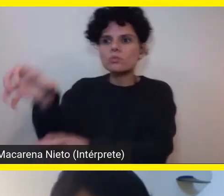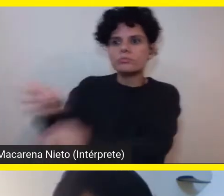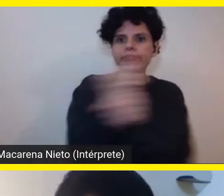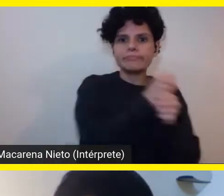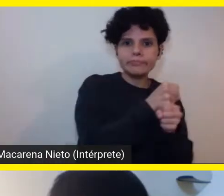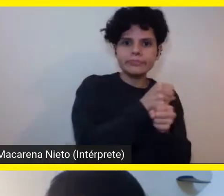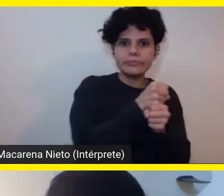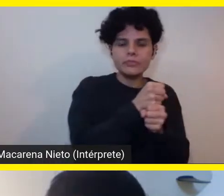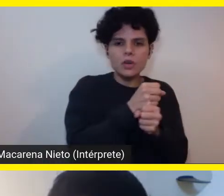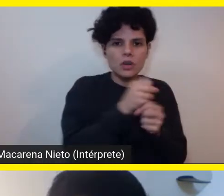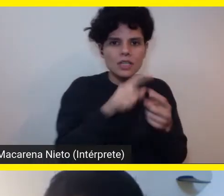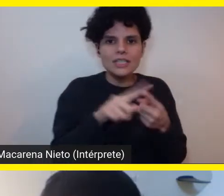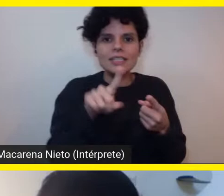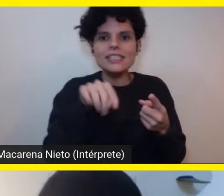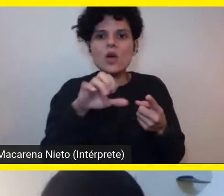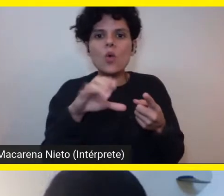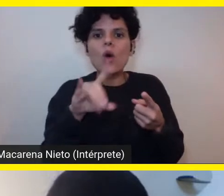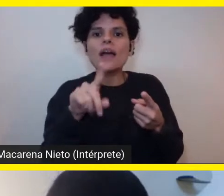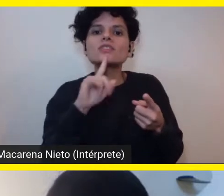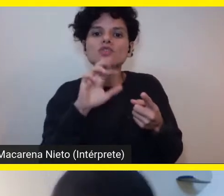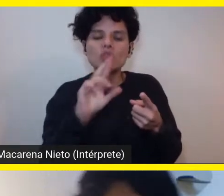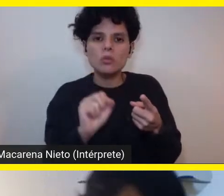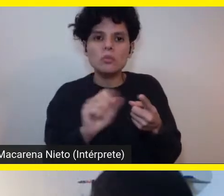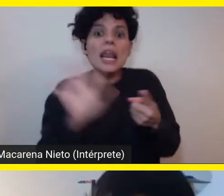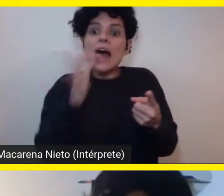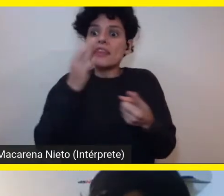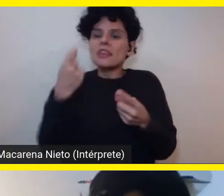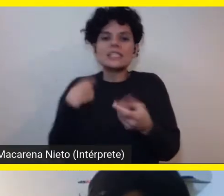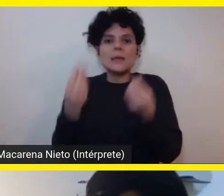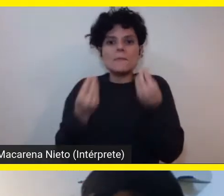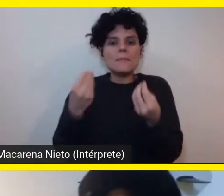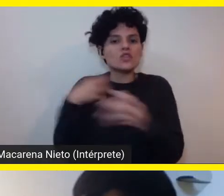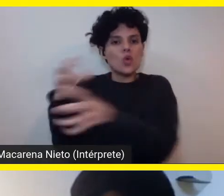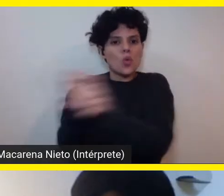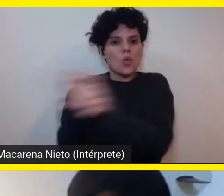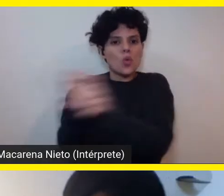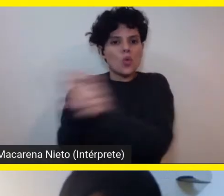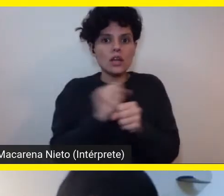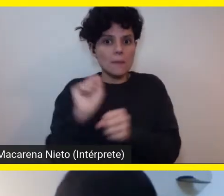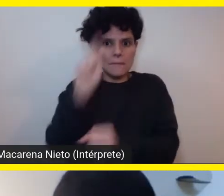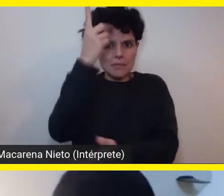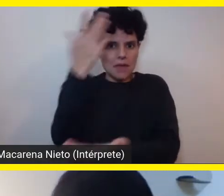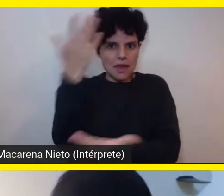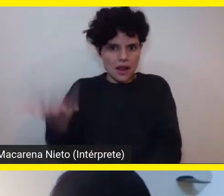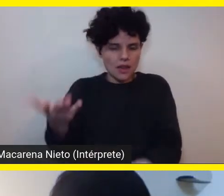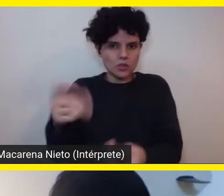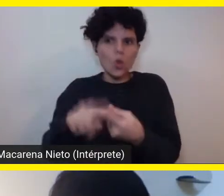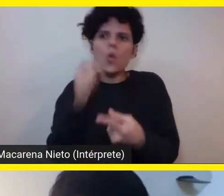Las sentencias de los tribunales de justicia no se hacen cargo de respecto al primer caso de Aidé, de eso específicamente.